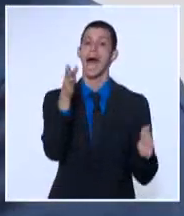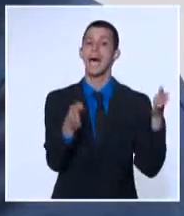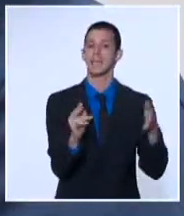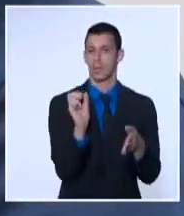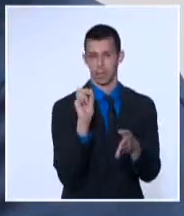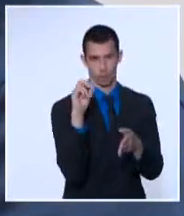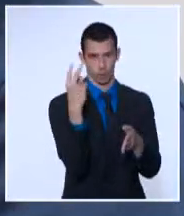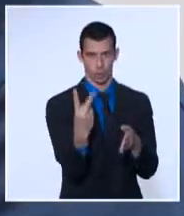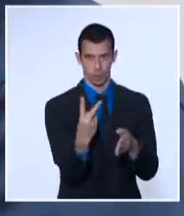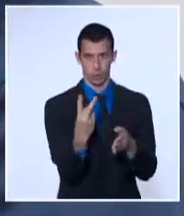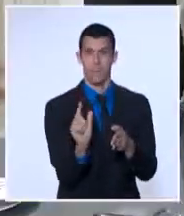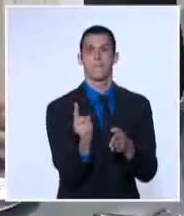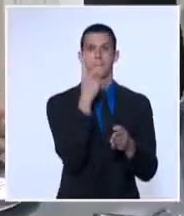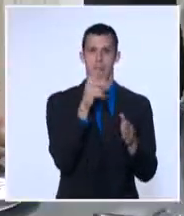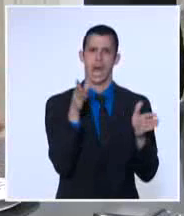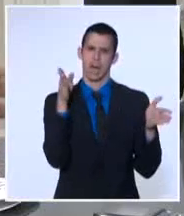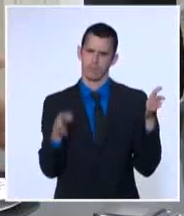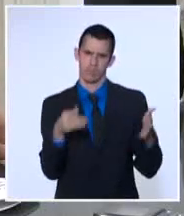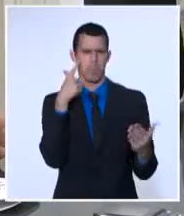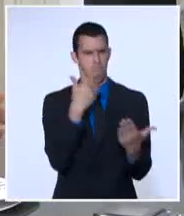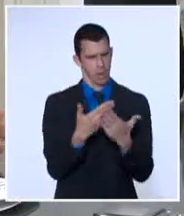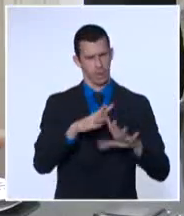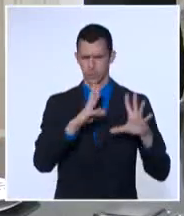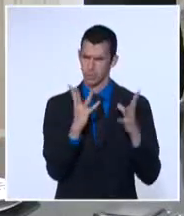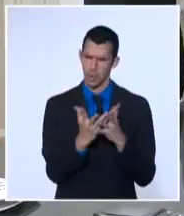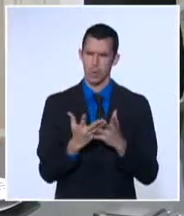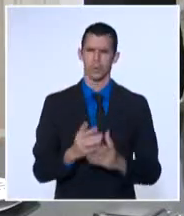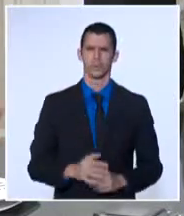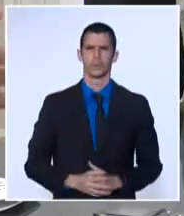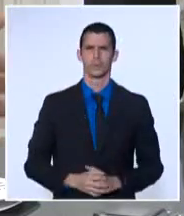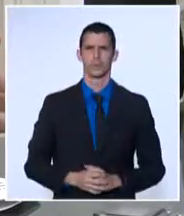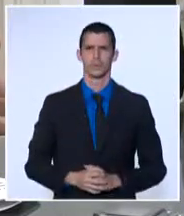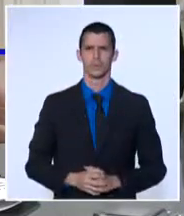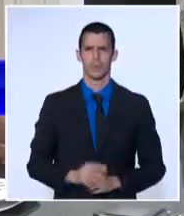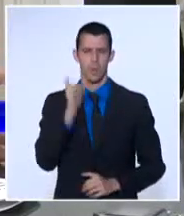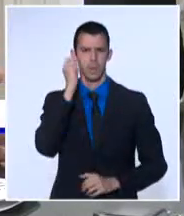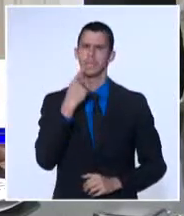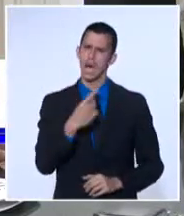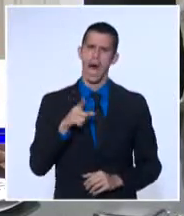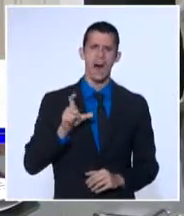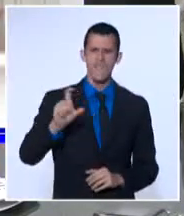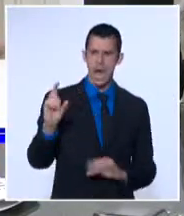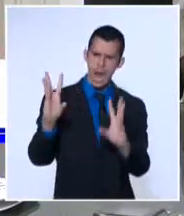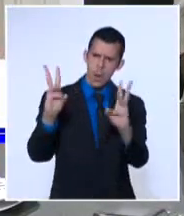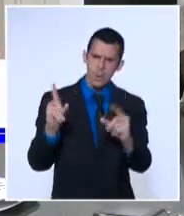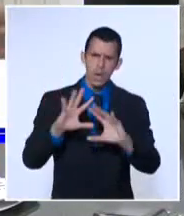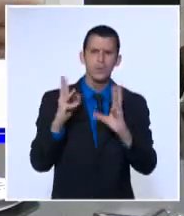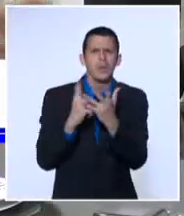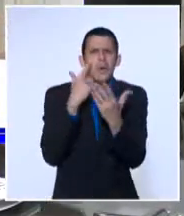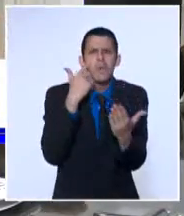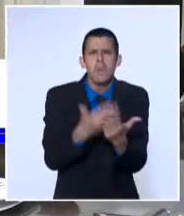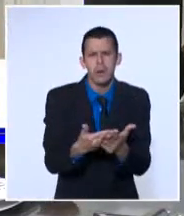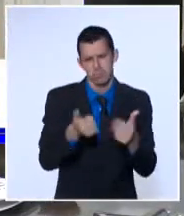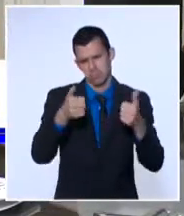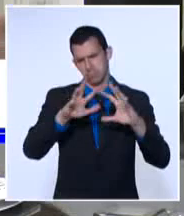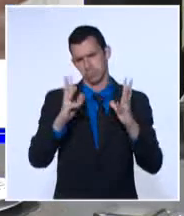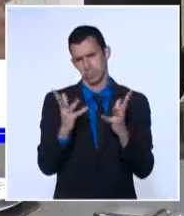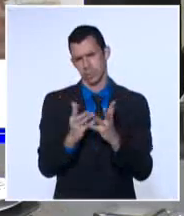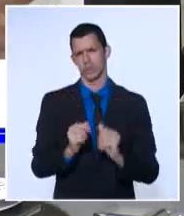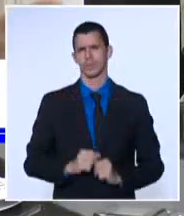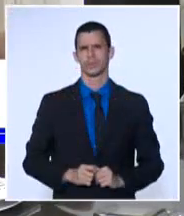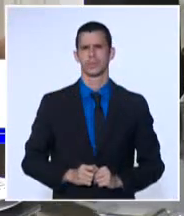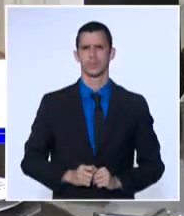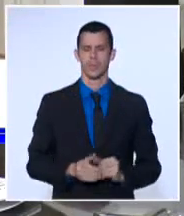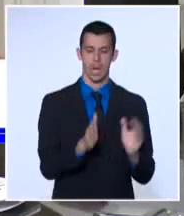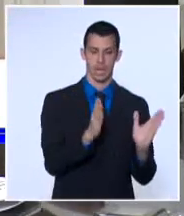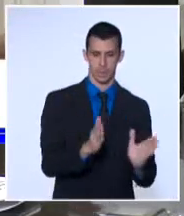colegios electorales. La prueba fue tuvo un resultado satisfactorio. Se desarrolló en dos partes.